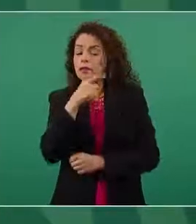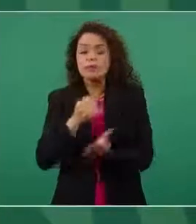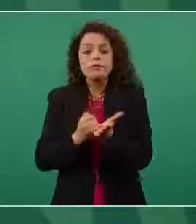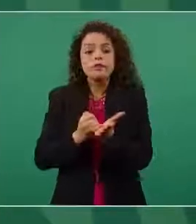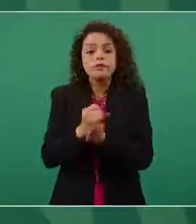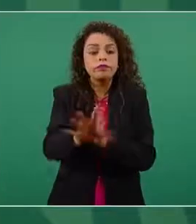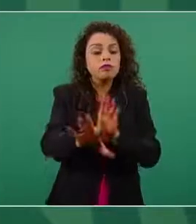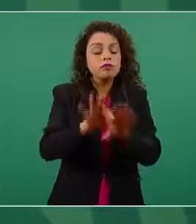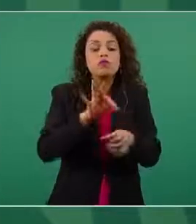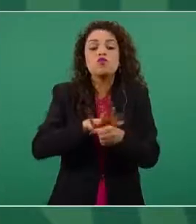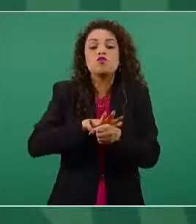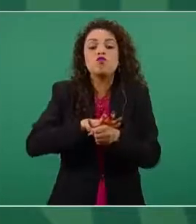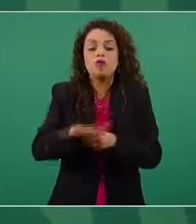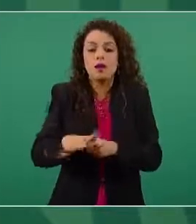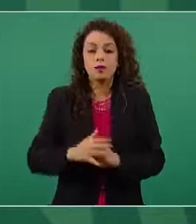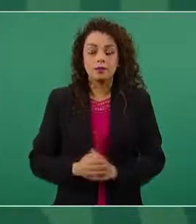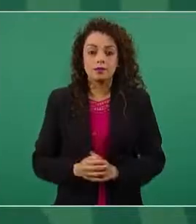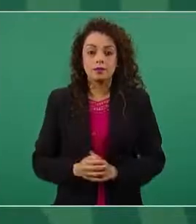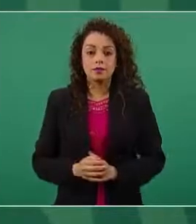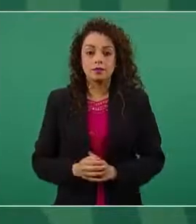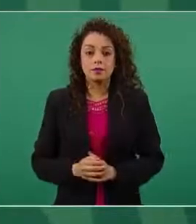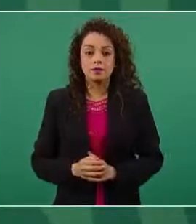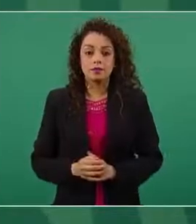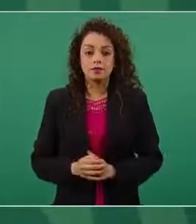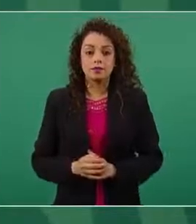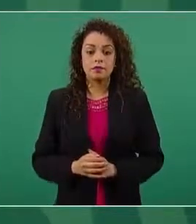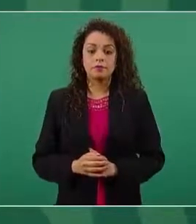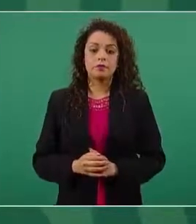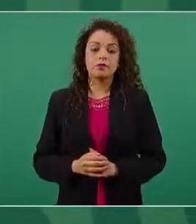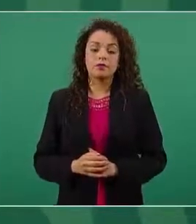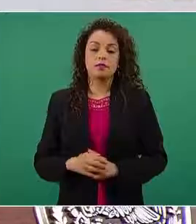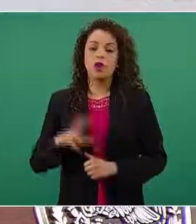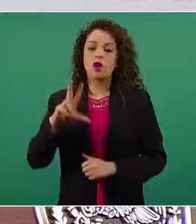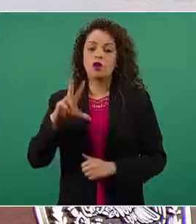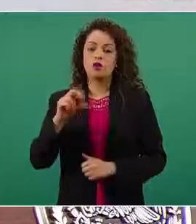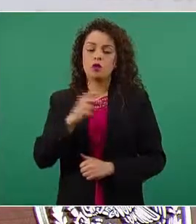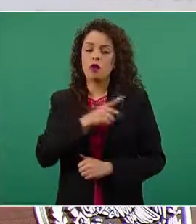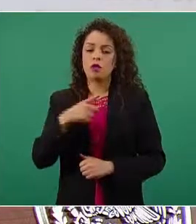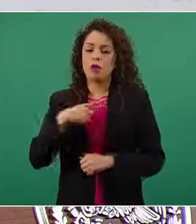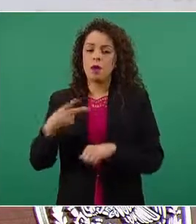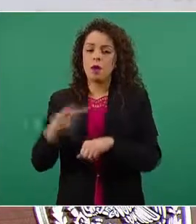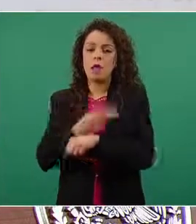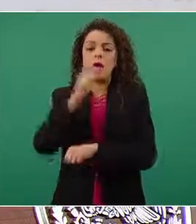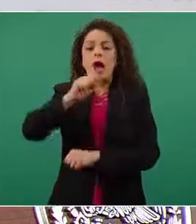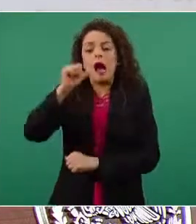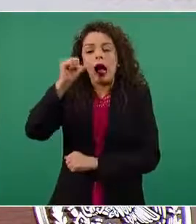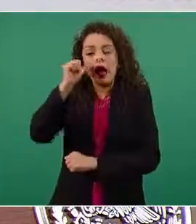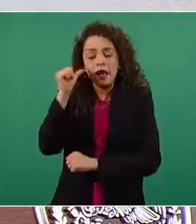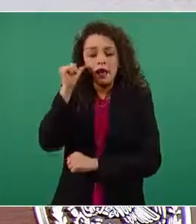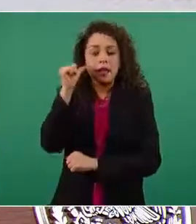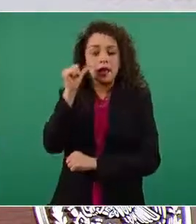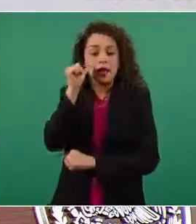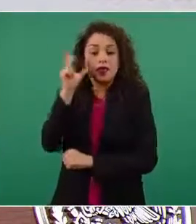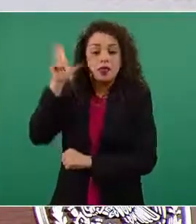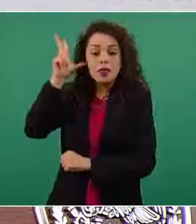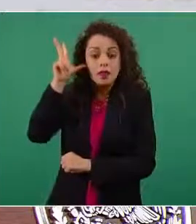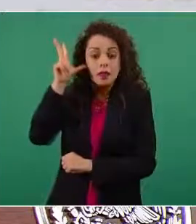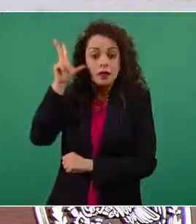suceda lo de ayer, antier, que